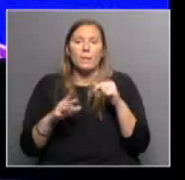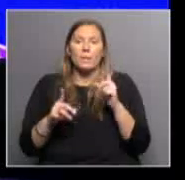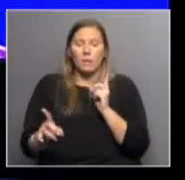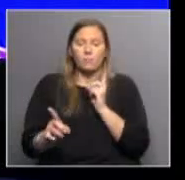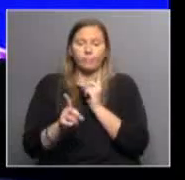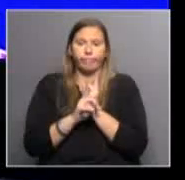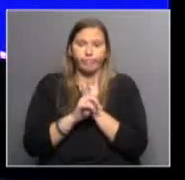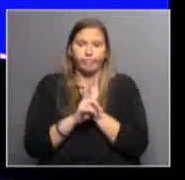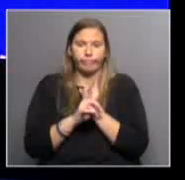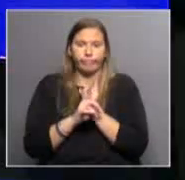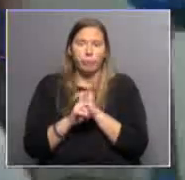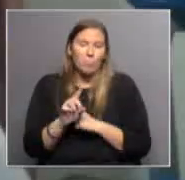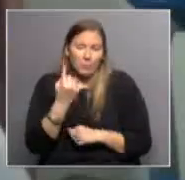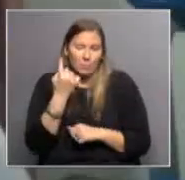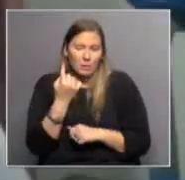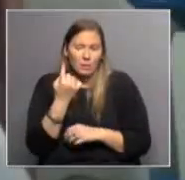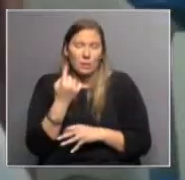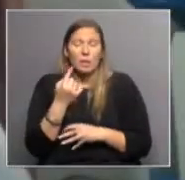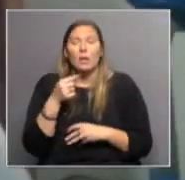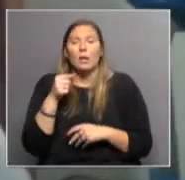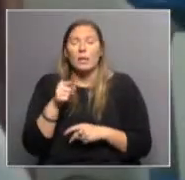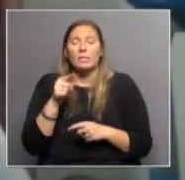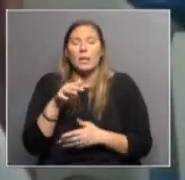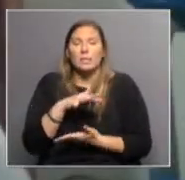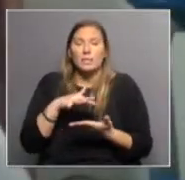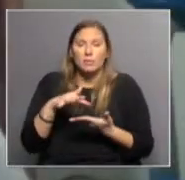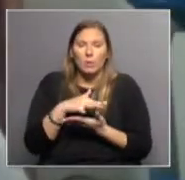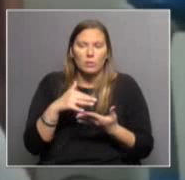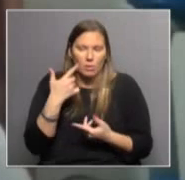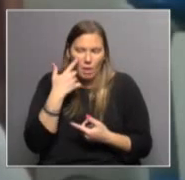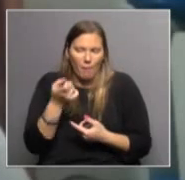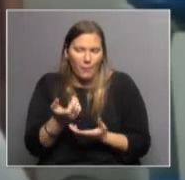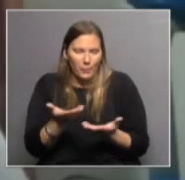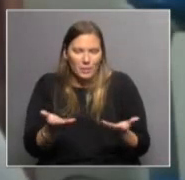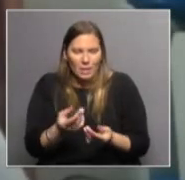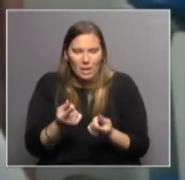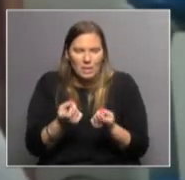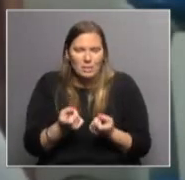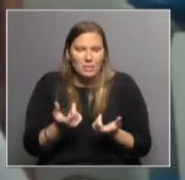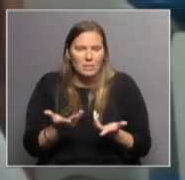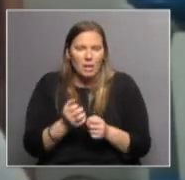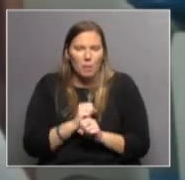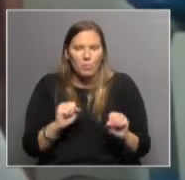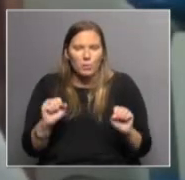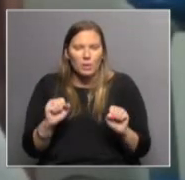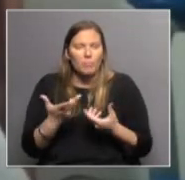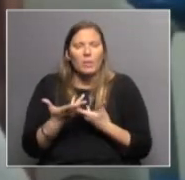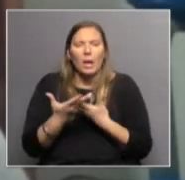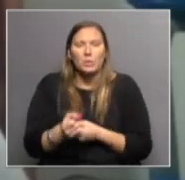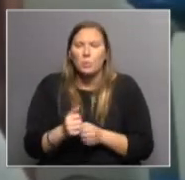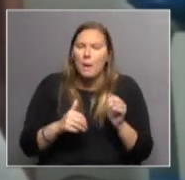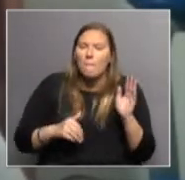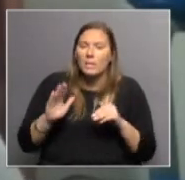atención primaria. Y bueno, esas situaciones se palpaba la necesidad de poder dar una ayuda